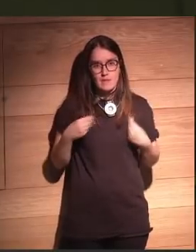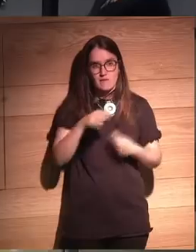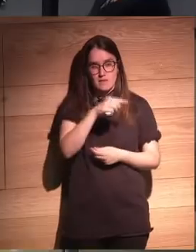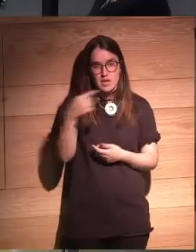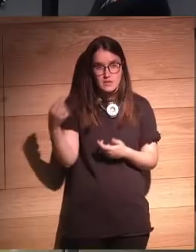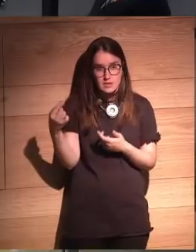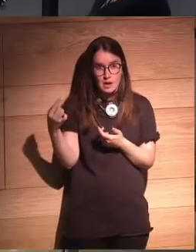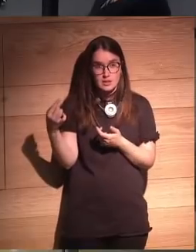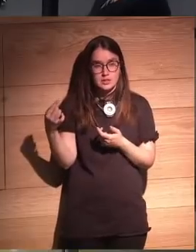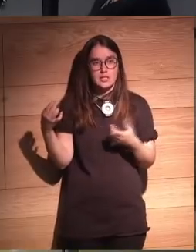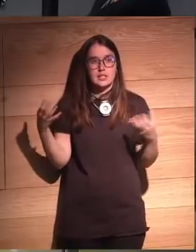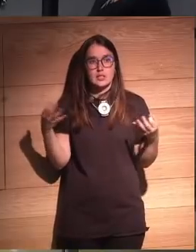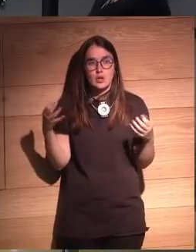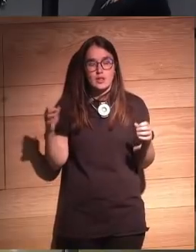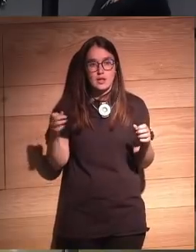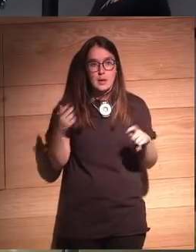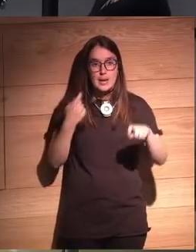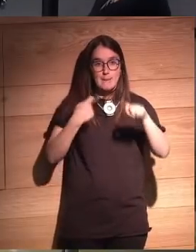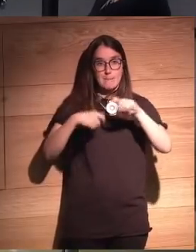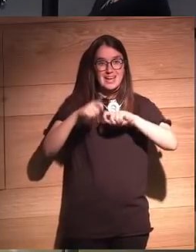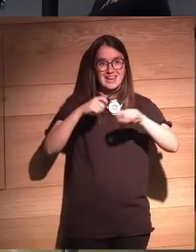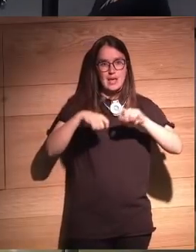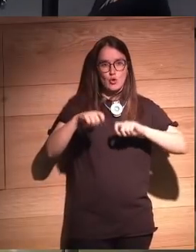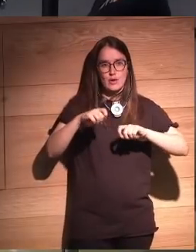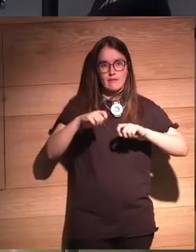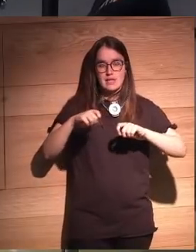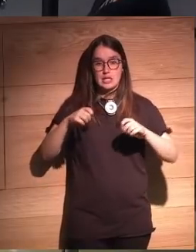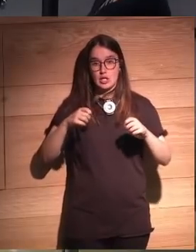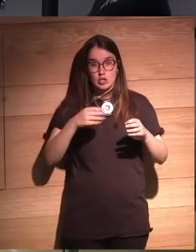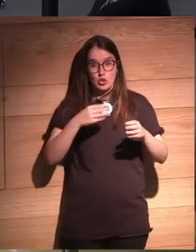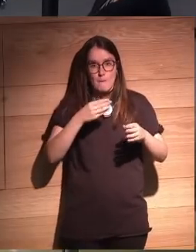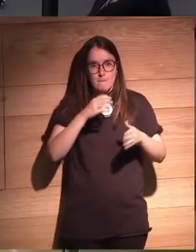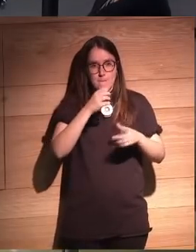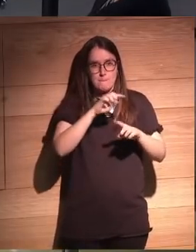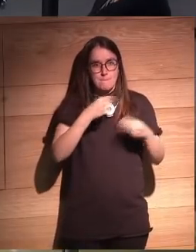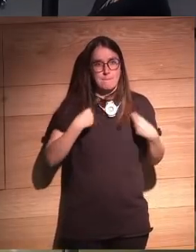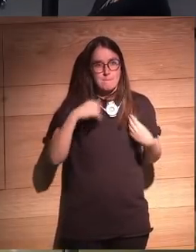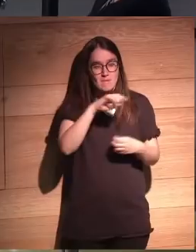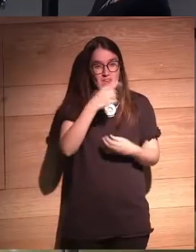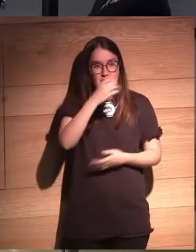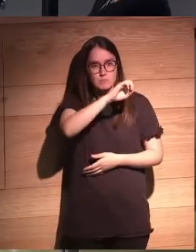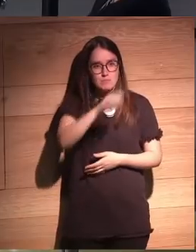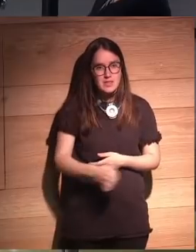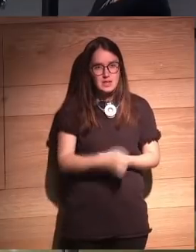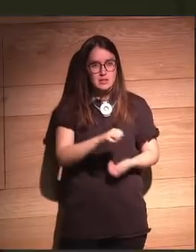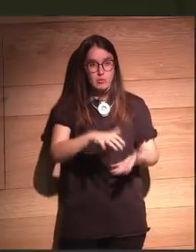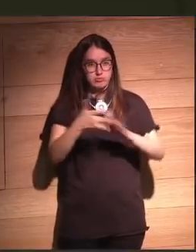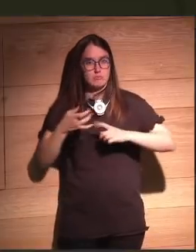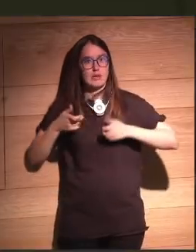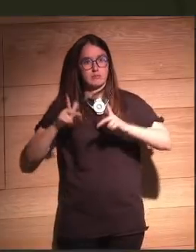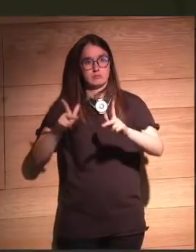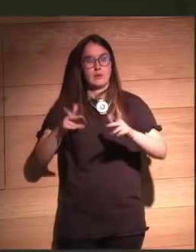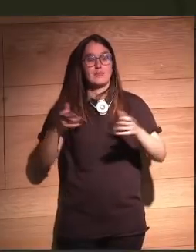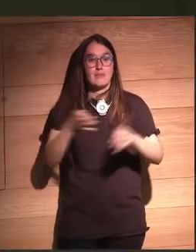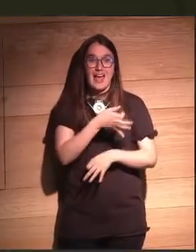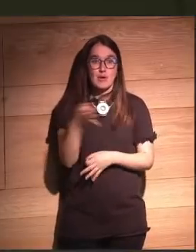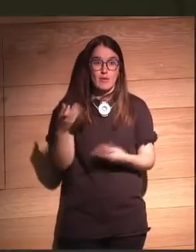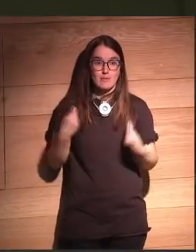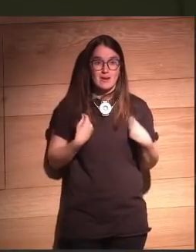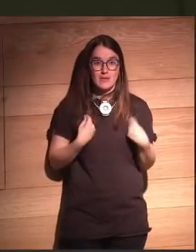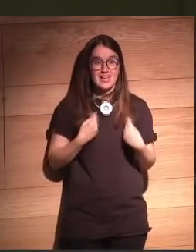luego lo que tengo que hacer es poner en el mercado ese parque que está sin uso. Claro, ese parque que está sin uso y adecuado para ser habitado.